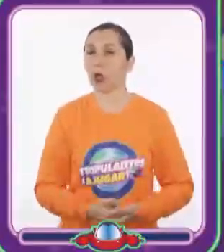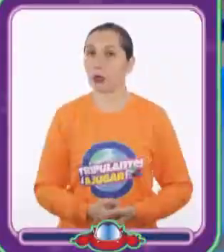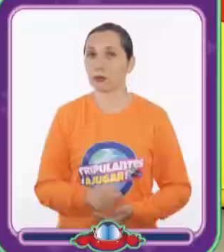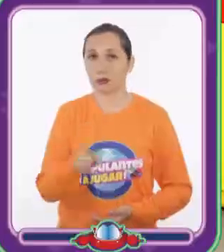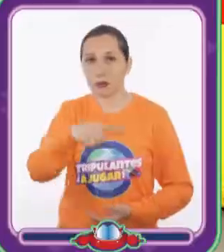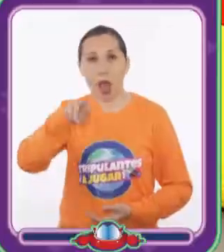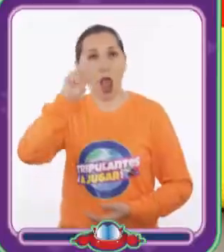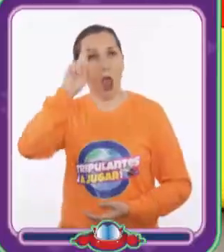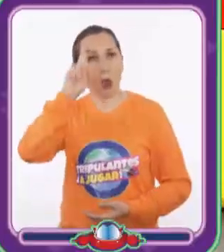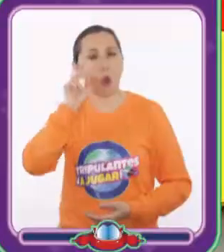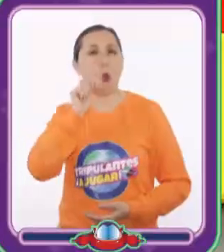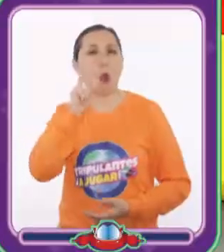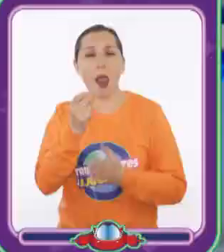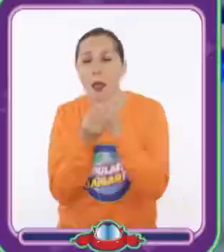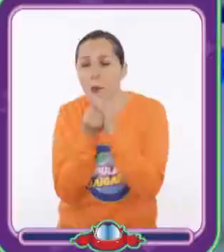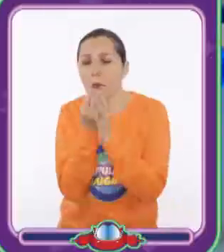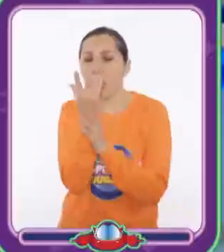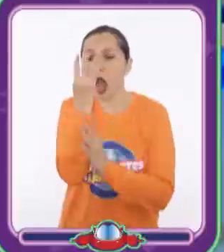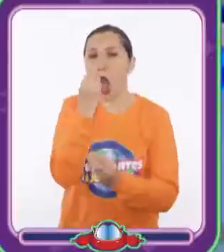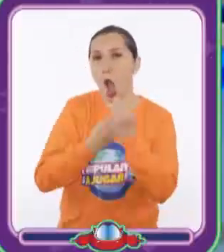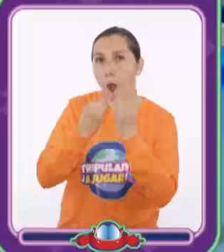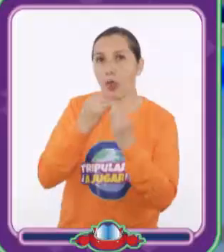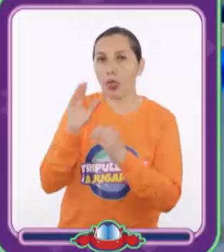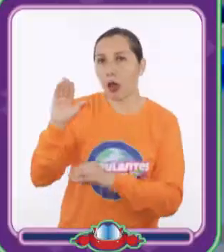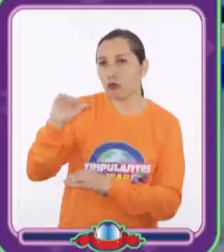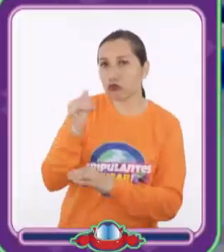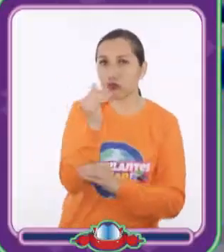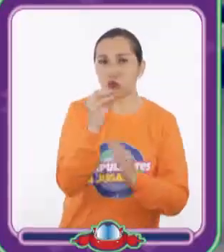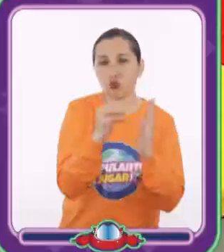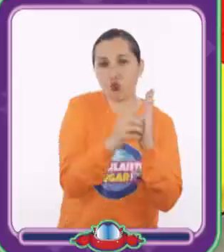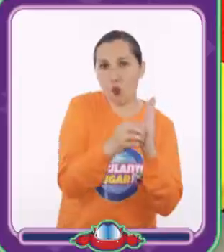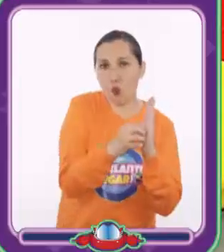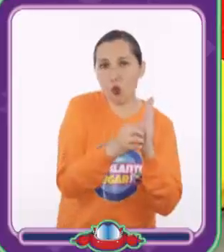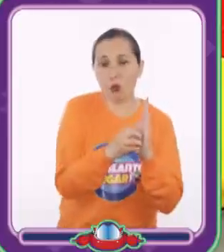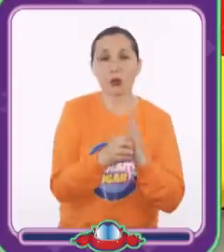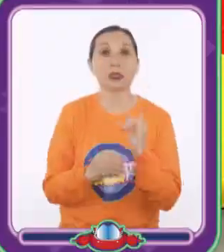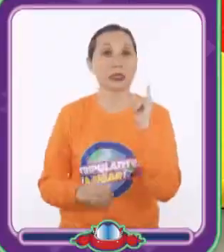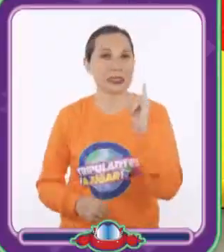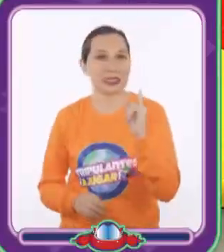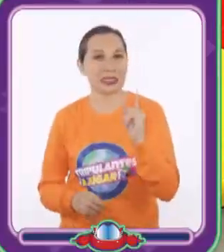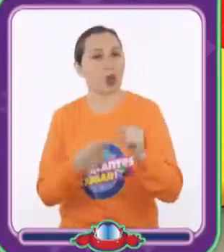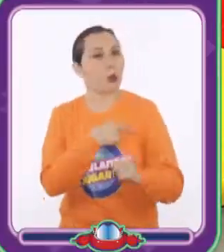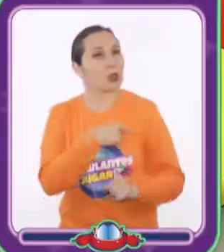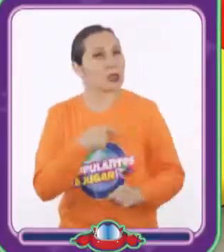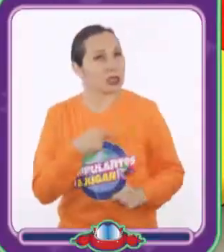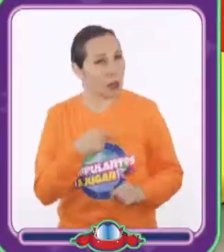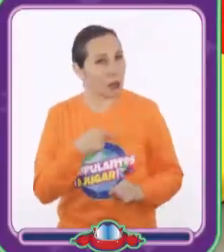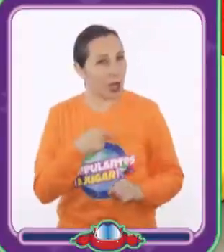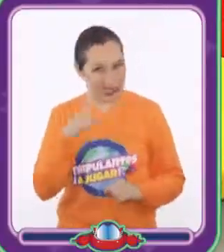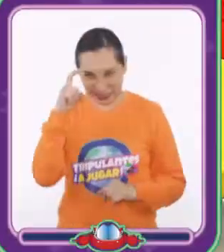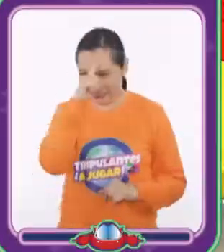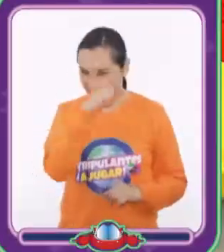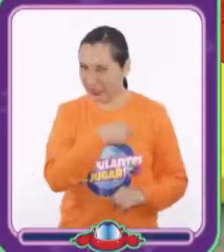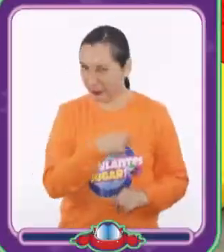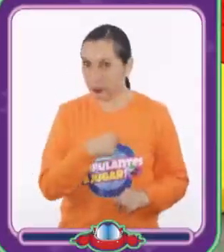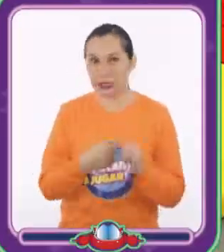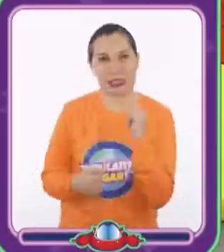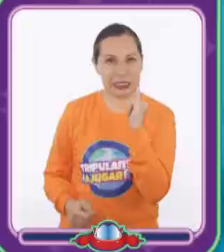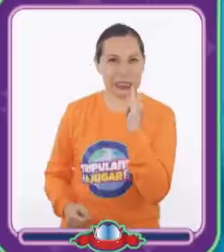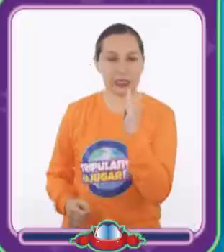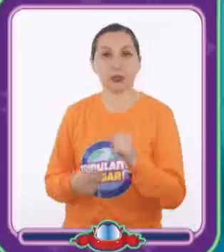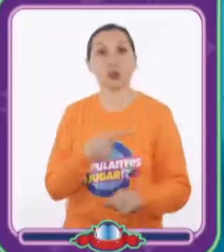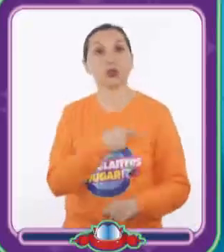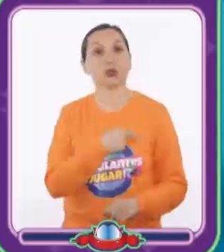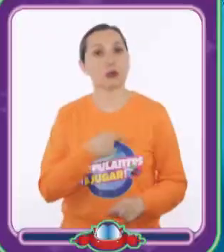pregunta. ¿Se acuerdan de qué planta se alimentaba esta mariposa? Sí, de... era... ¿Cómo se llamaba? Un poco complicado el nombre, ¿no?